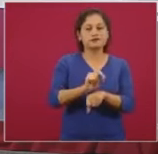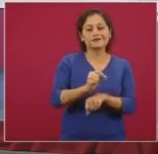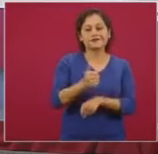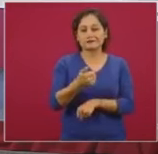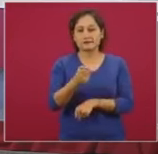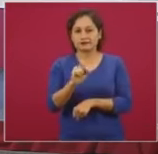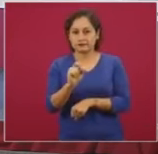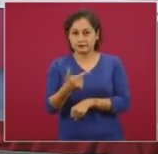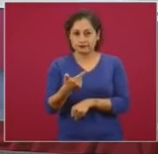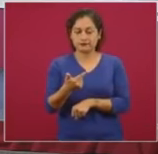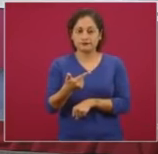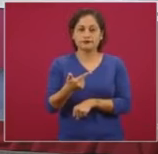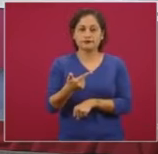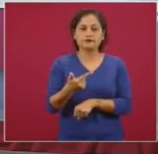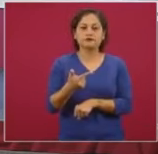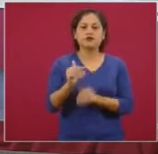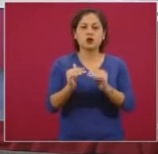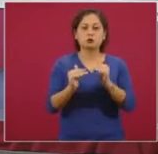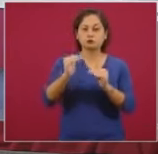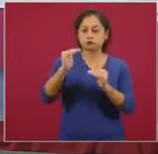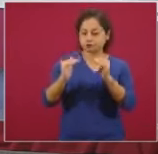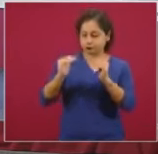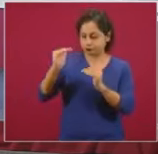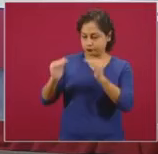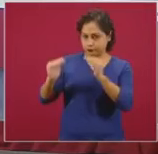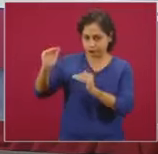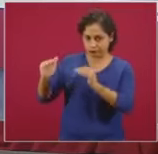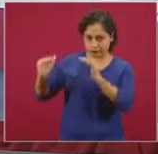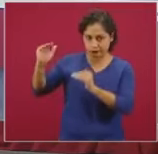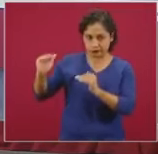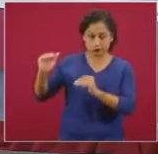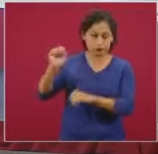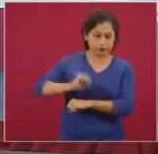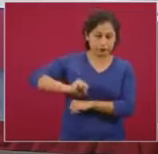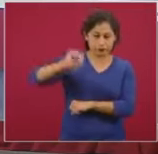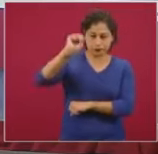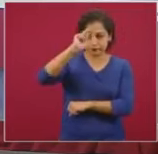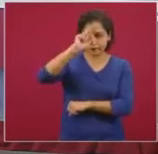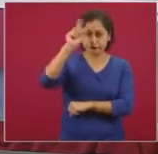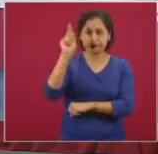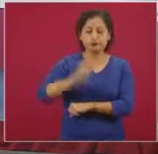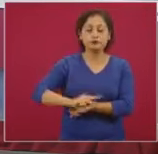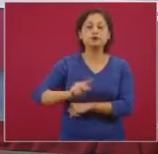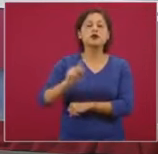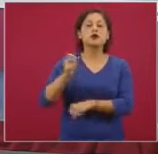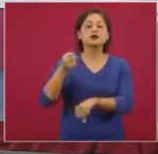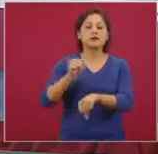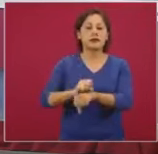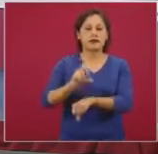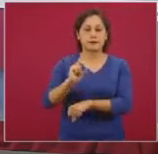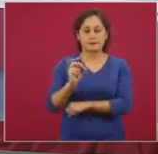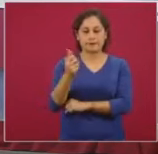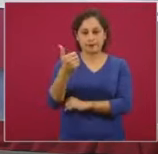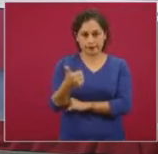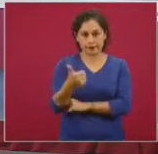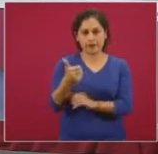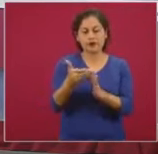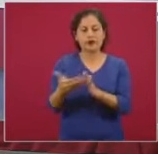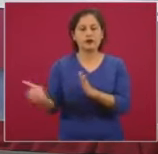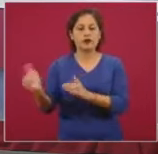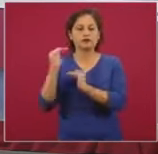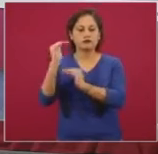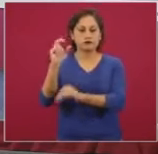26-27, ha tenido algunos altos y bajos, tuvo el mayor exceso de mortalidad en la semana 36 y desde esa semana hasta la